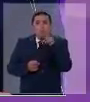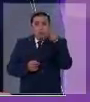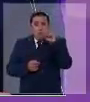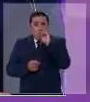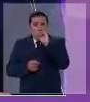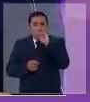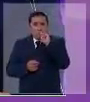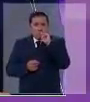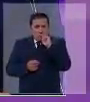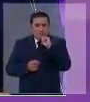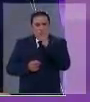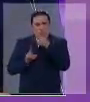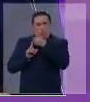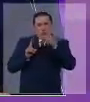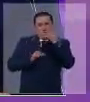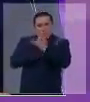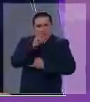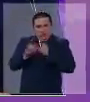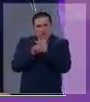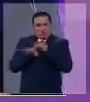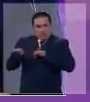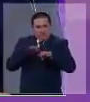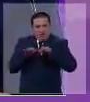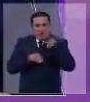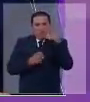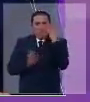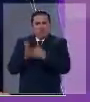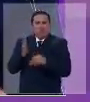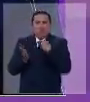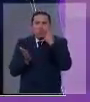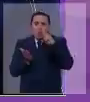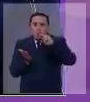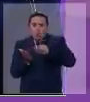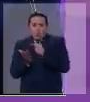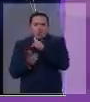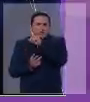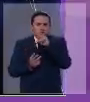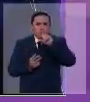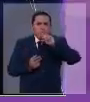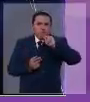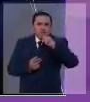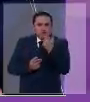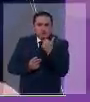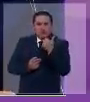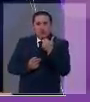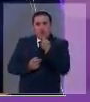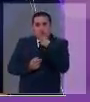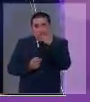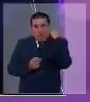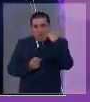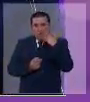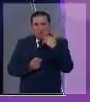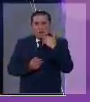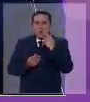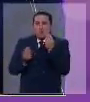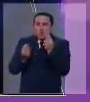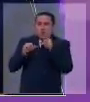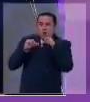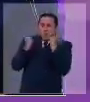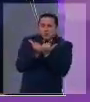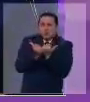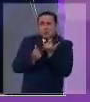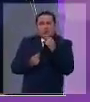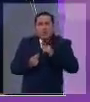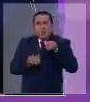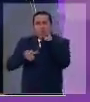Trabajo, que en este sexenio no se hizo, a pesar de que hubo peticiones y peticiones y peticiones de organizaciones para ello.